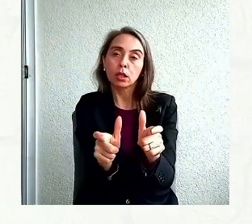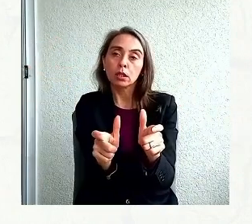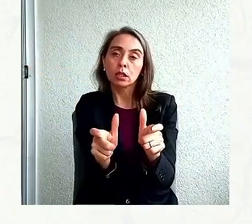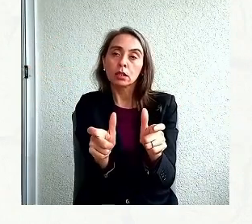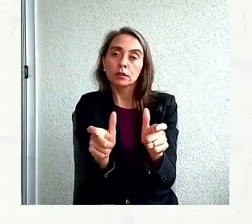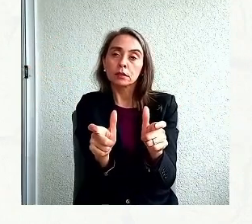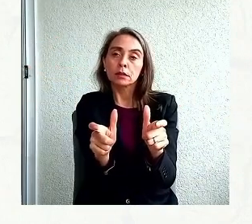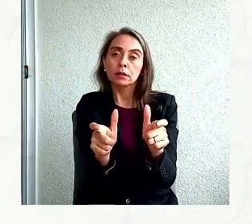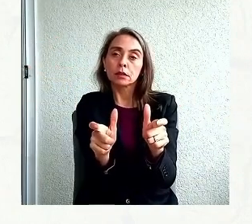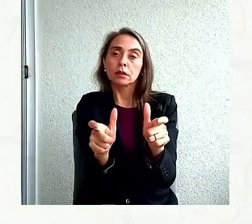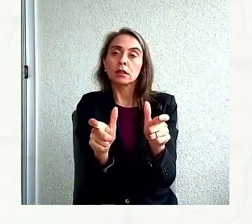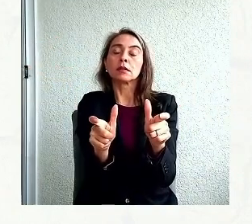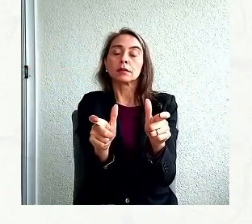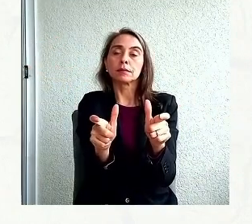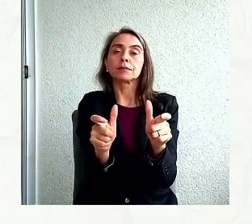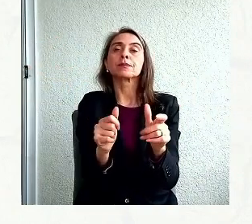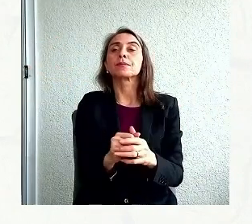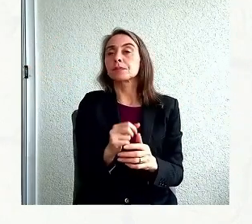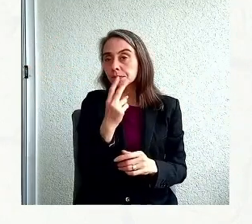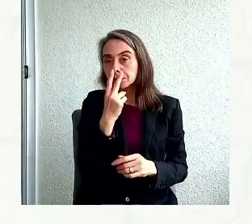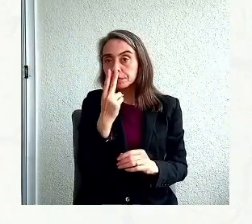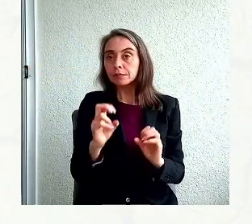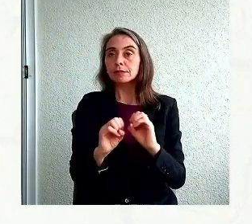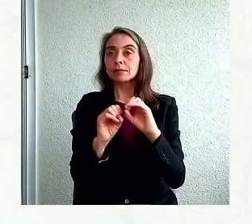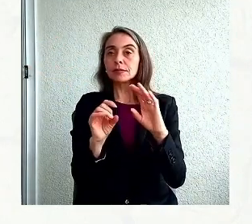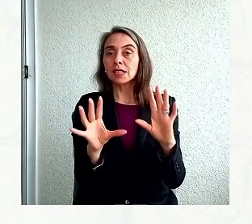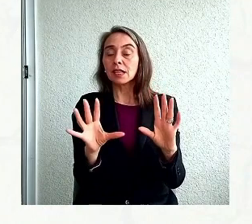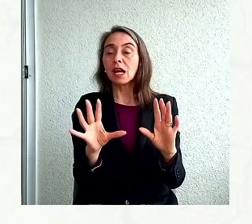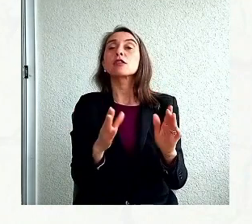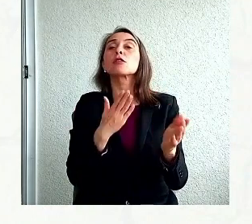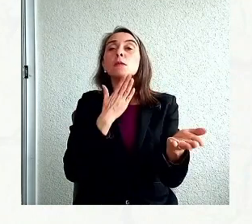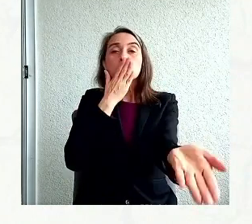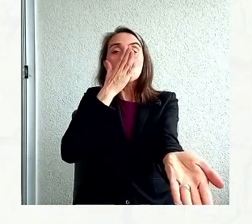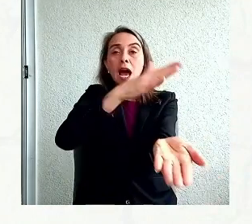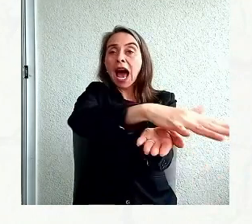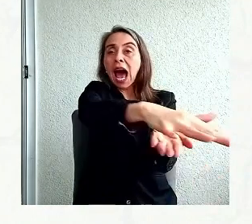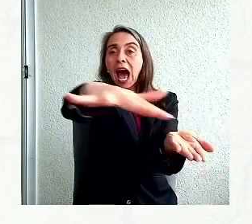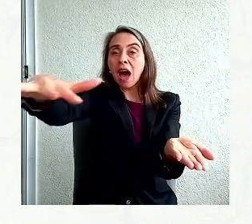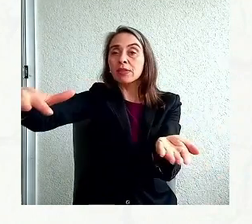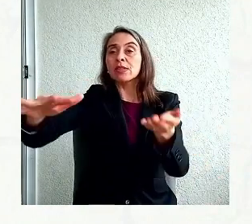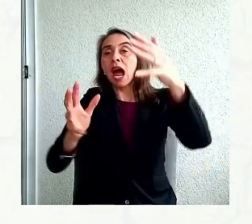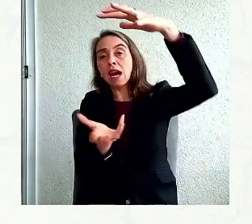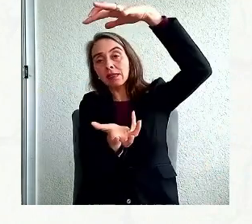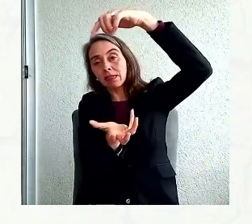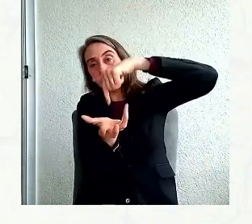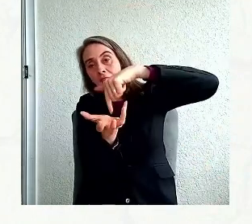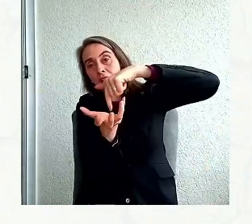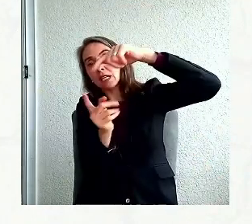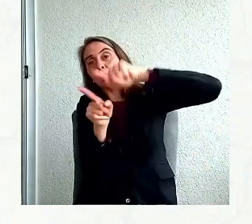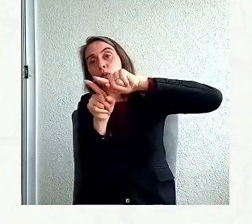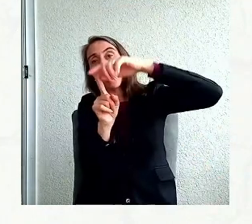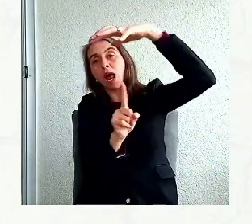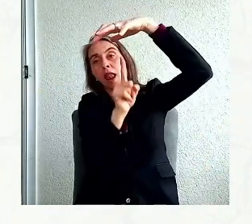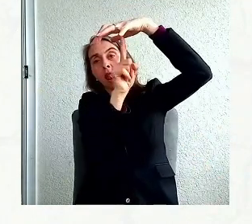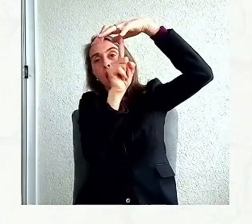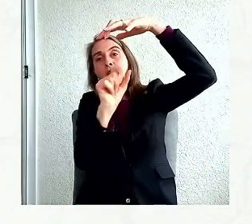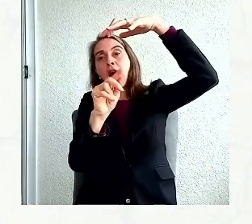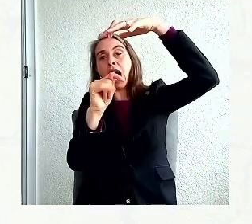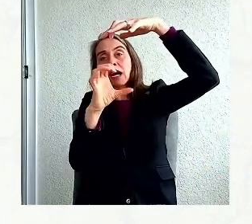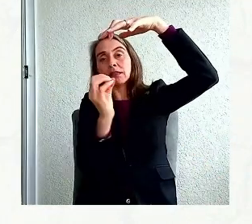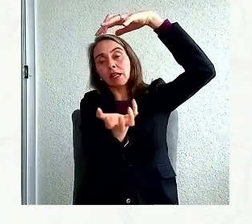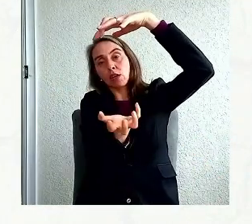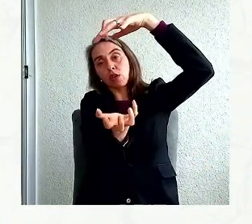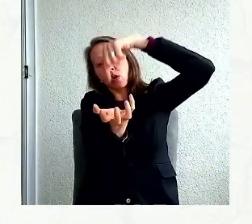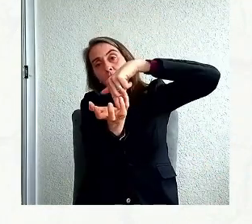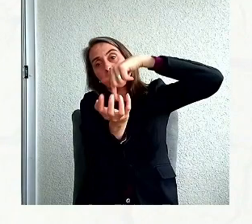la Antártica, al igual que el polo ártico, ha sufrido del impacto del calentamiento climático, por cuanto esta capa de hielo también